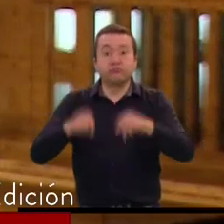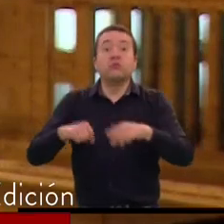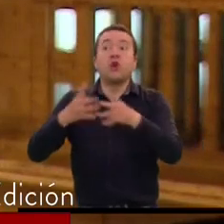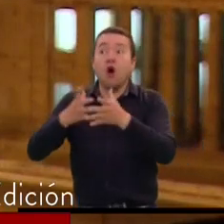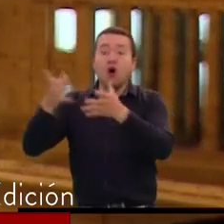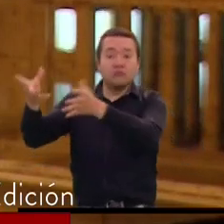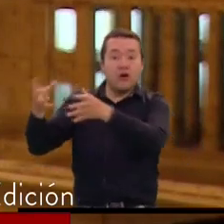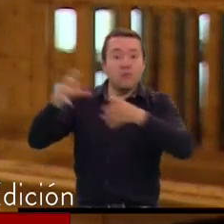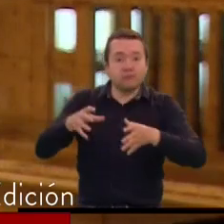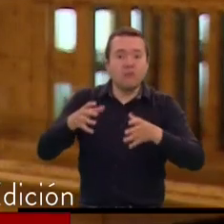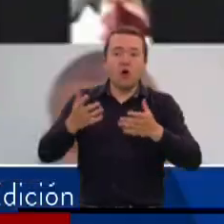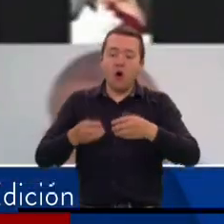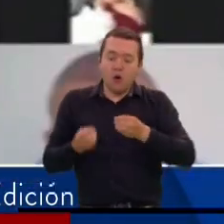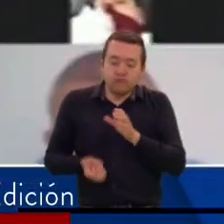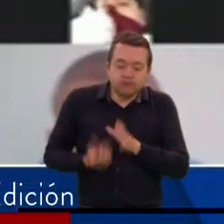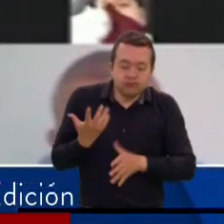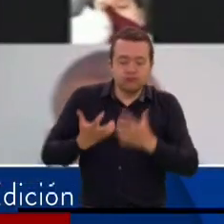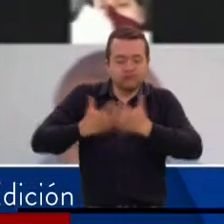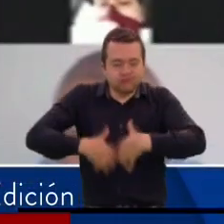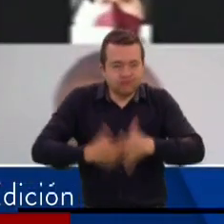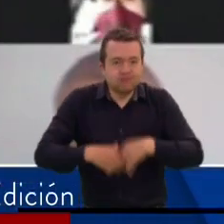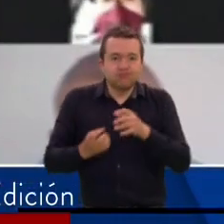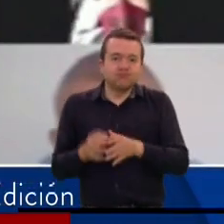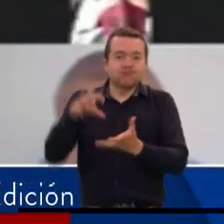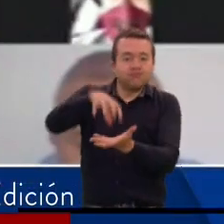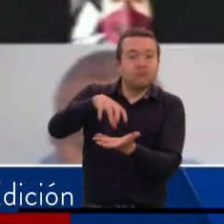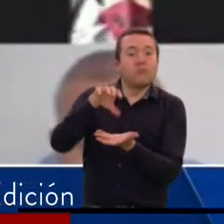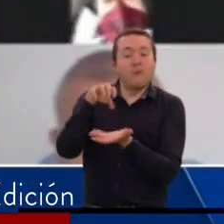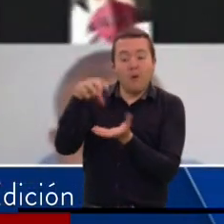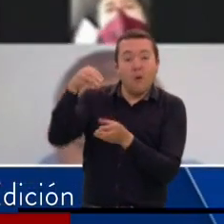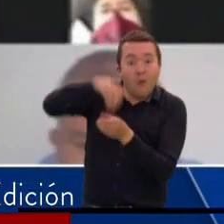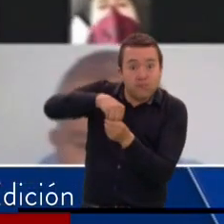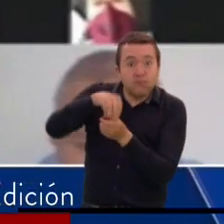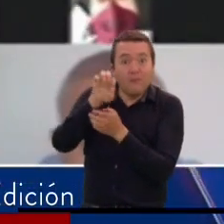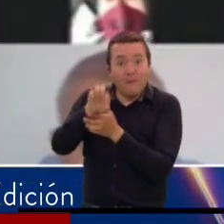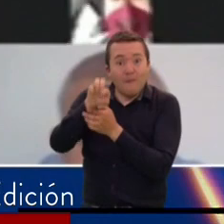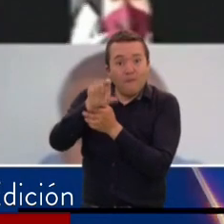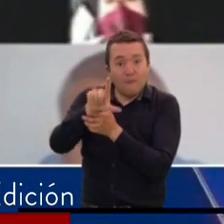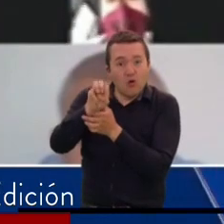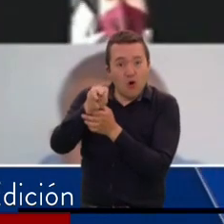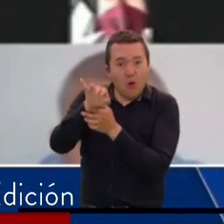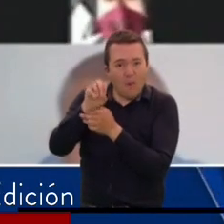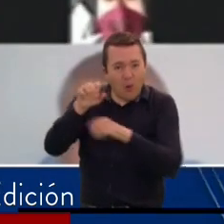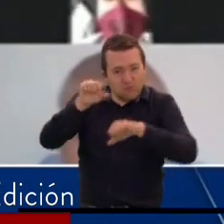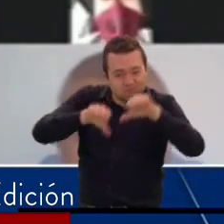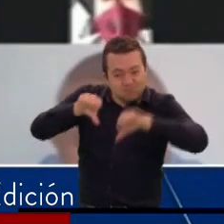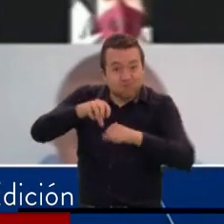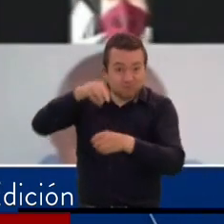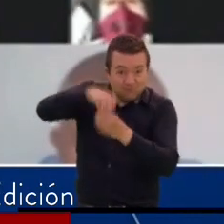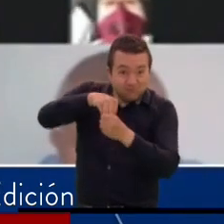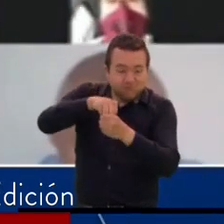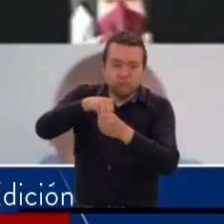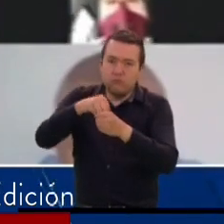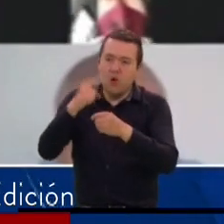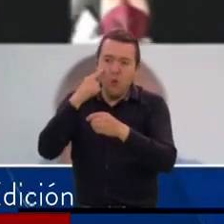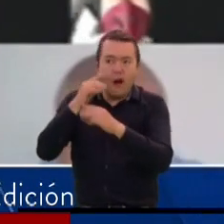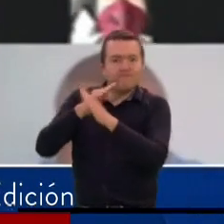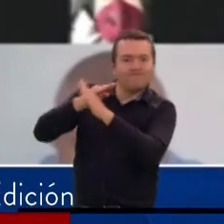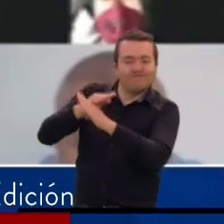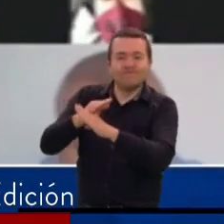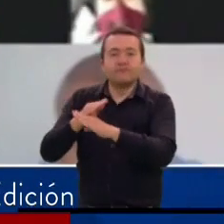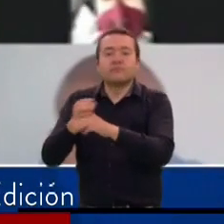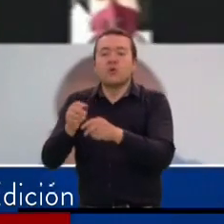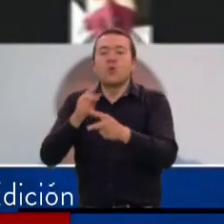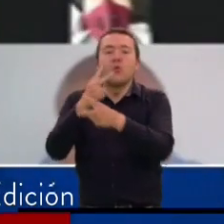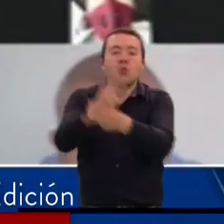elemento que contenga plomo en Colombia. Esta iniciativa legislativa nació para la protección esencialmente de la salud de los niños que actualmente